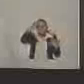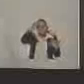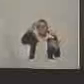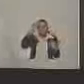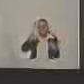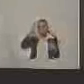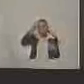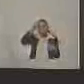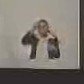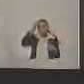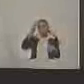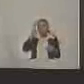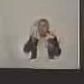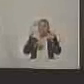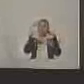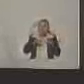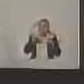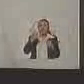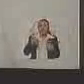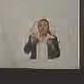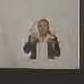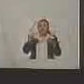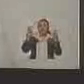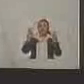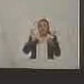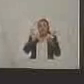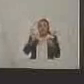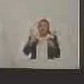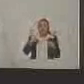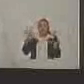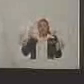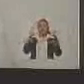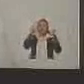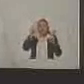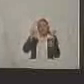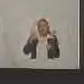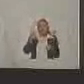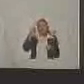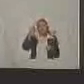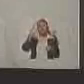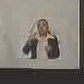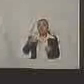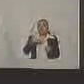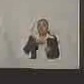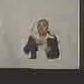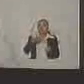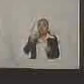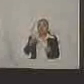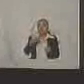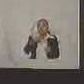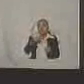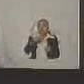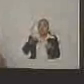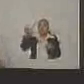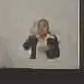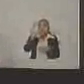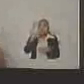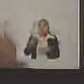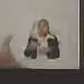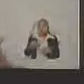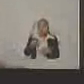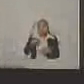y la música me salvaron y me ayudaron a generar hombres de bien. Y pienso que